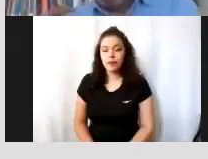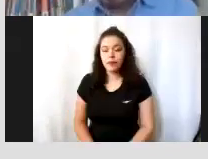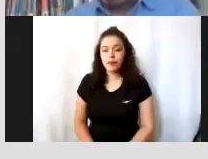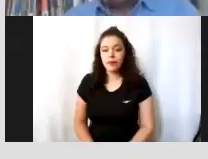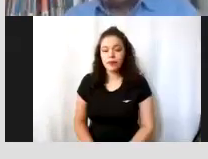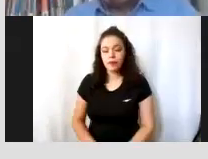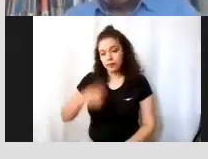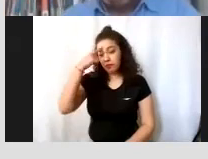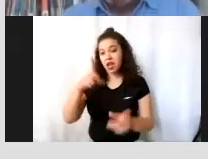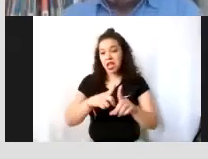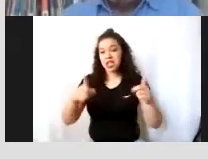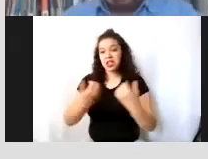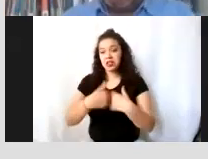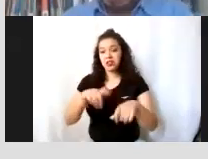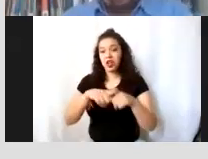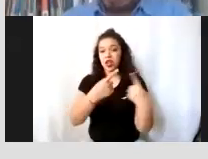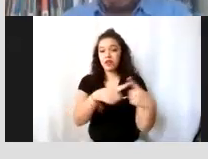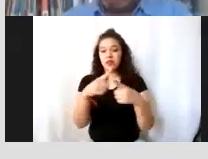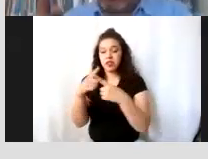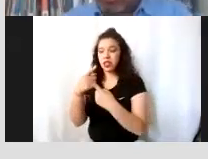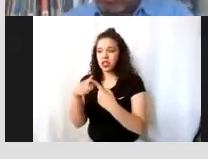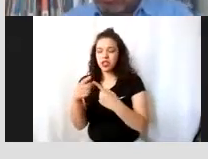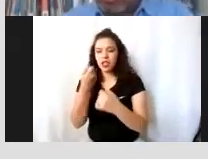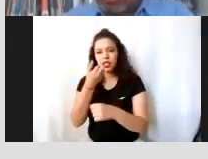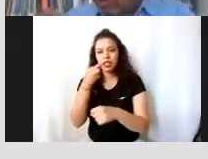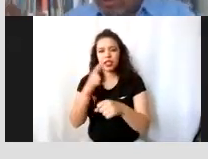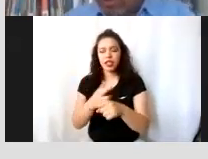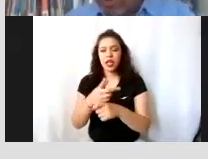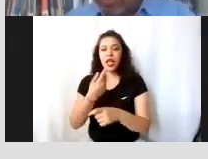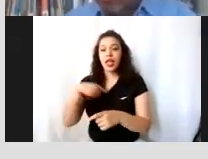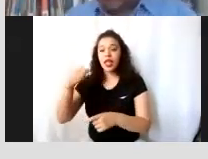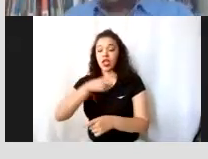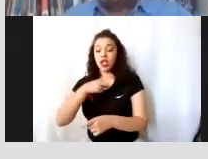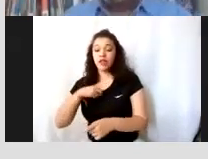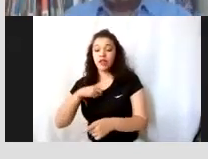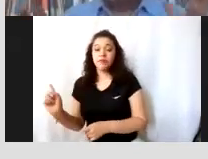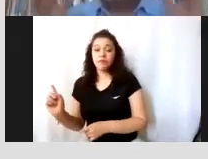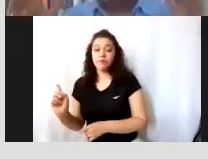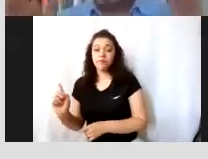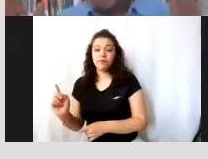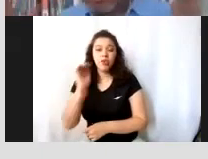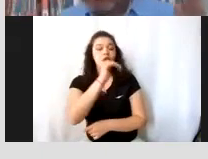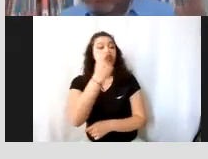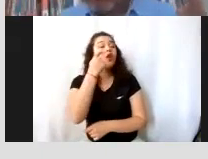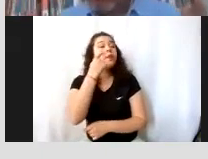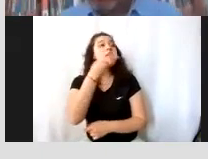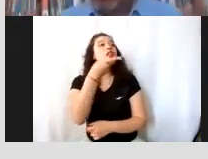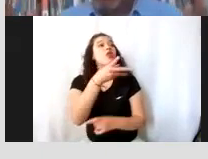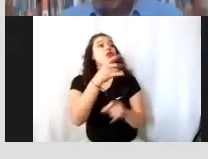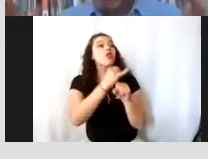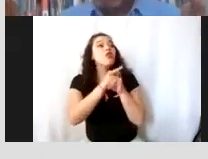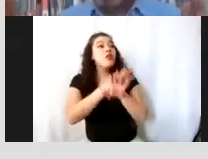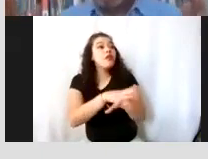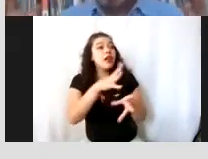Desarrollo social o diversas secretarías deberían acercarse a ustedes, a todas las IAPs, y pedirles un condensado de